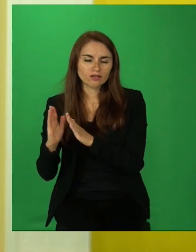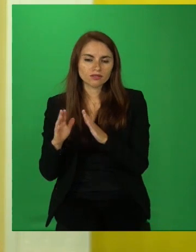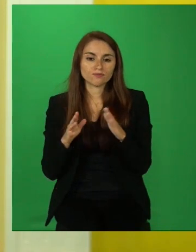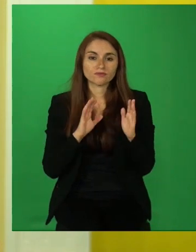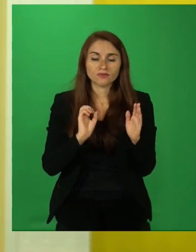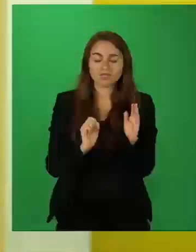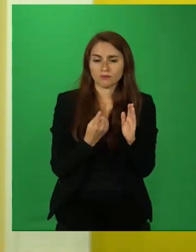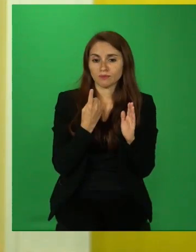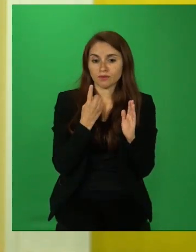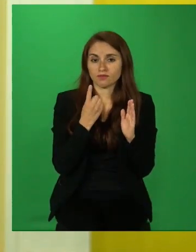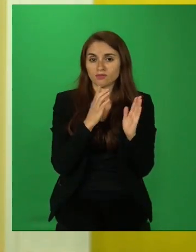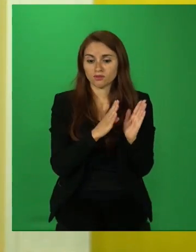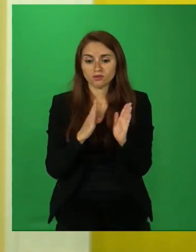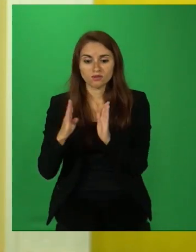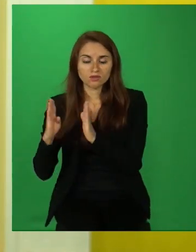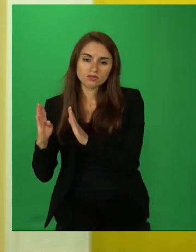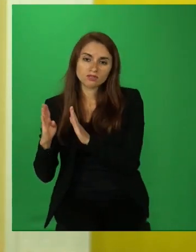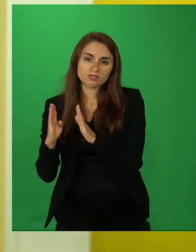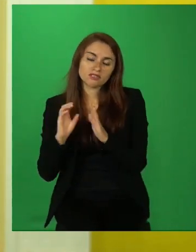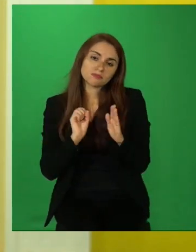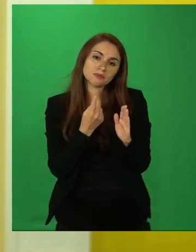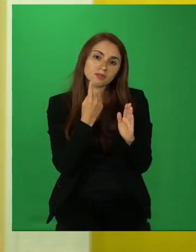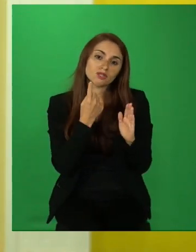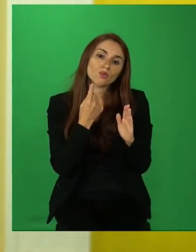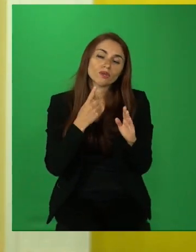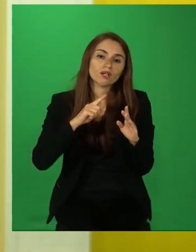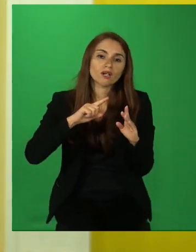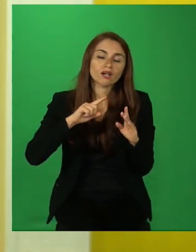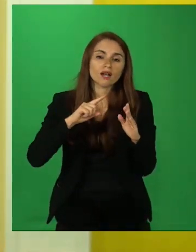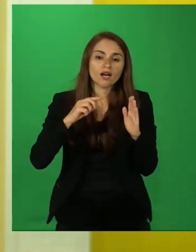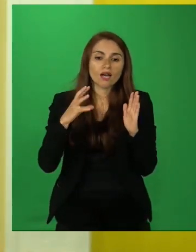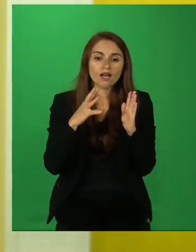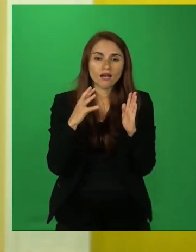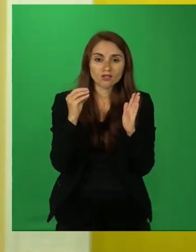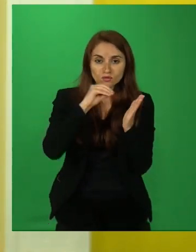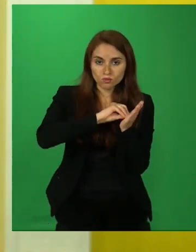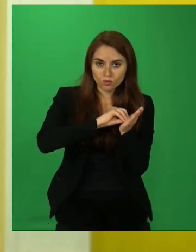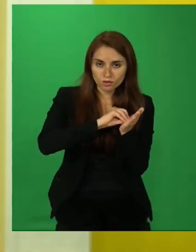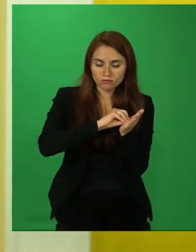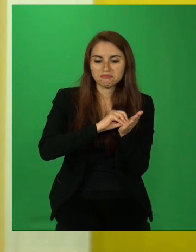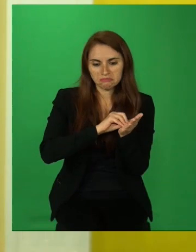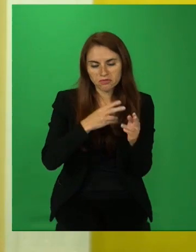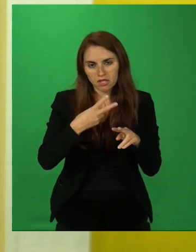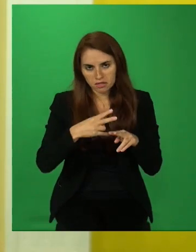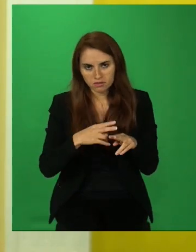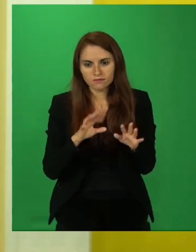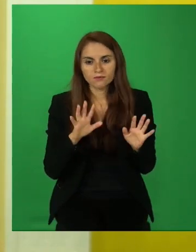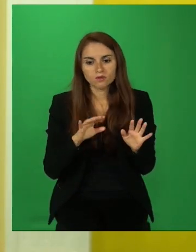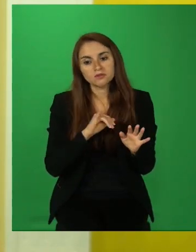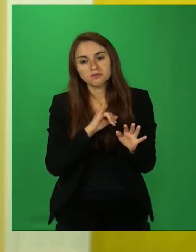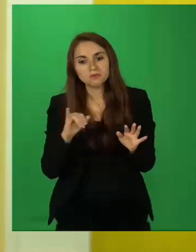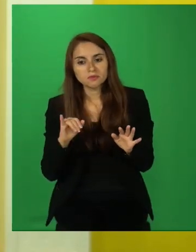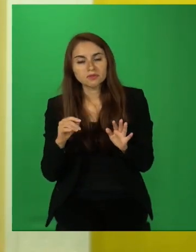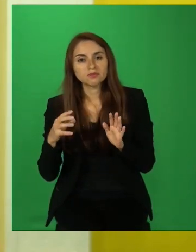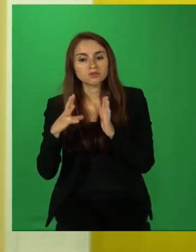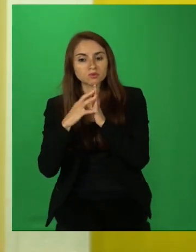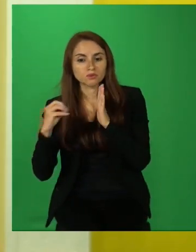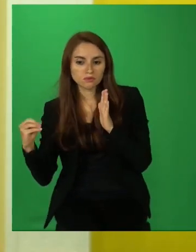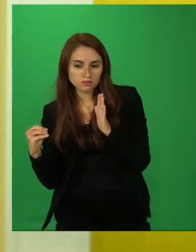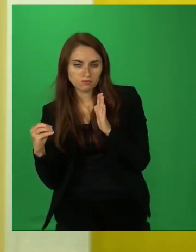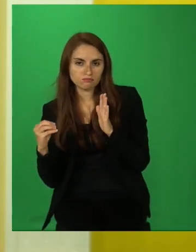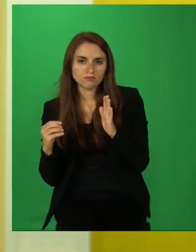aparecen es decir si aparece primero una adicción haces la adicción y si aparece una sustracción